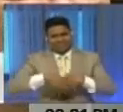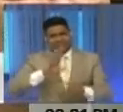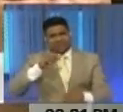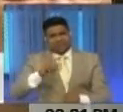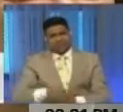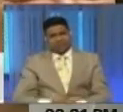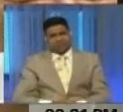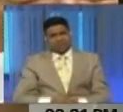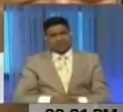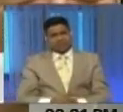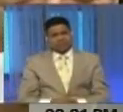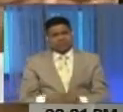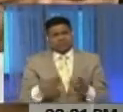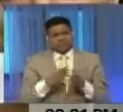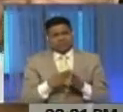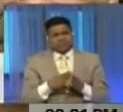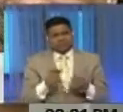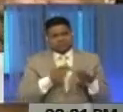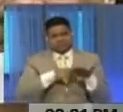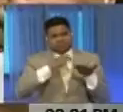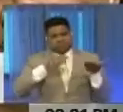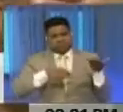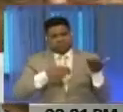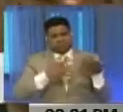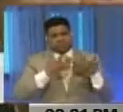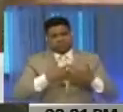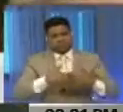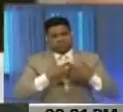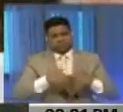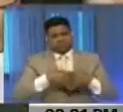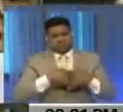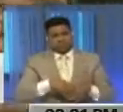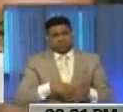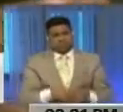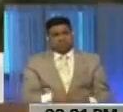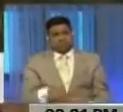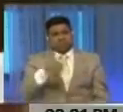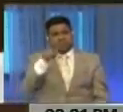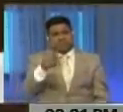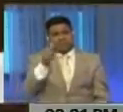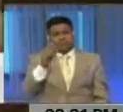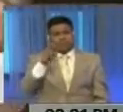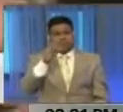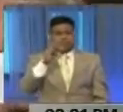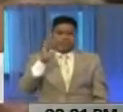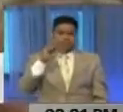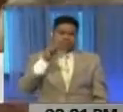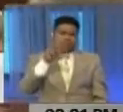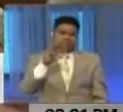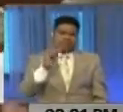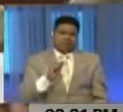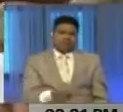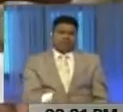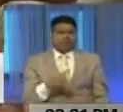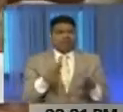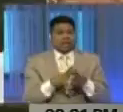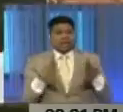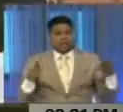nuestra hermana República Oriental del Uruguay, Pamela Vivas. Saludos al presidente Tabaré, gran